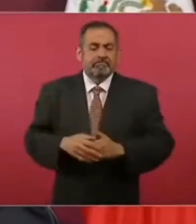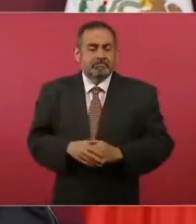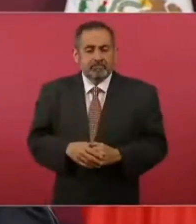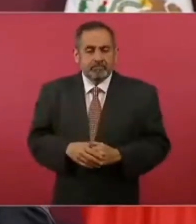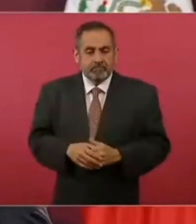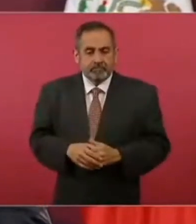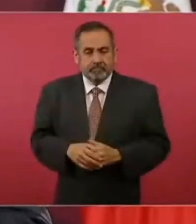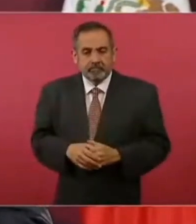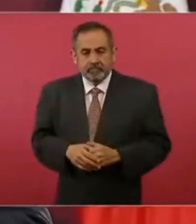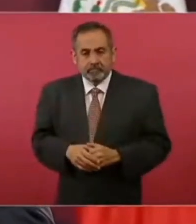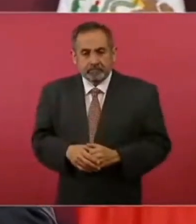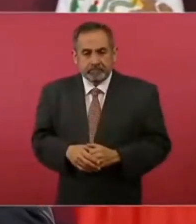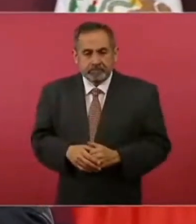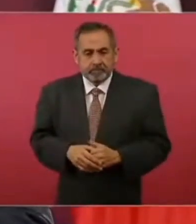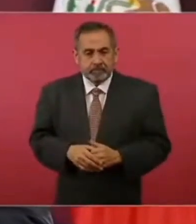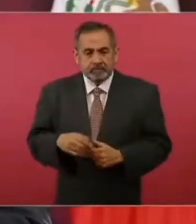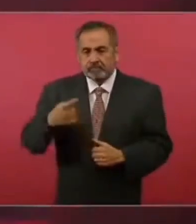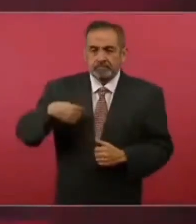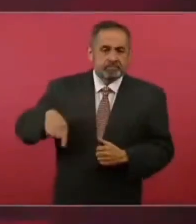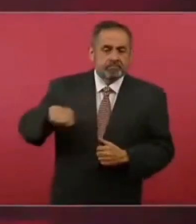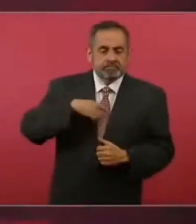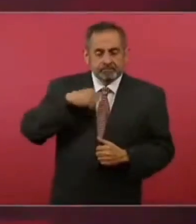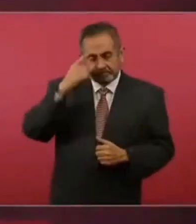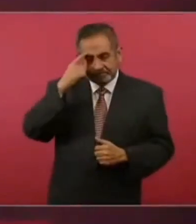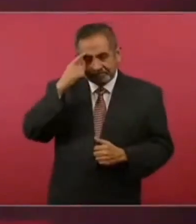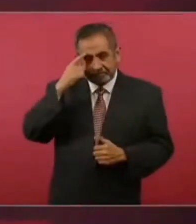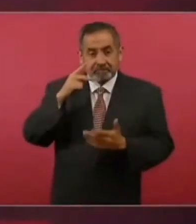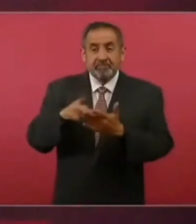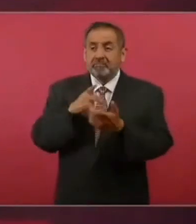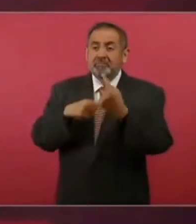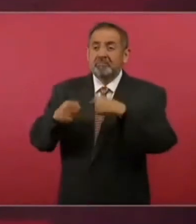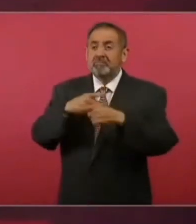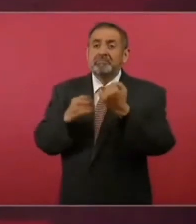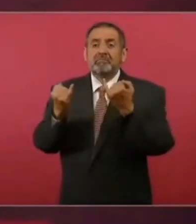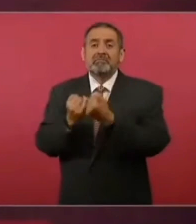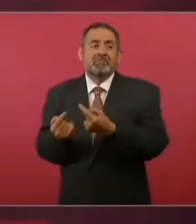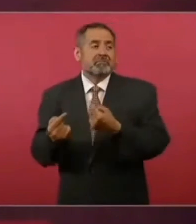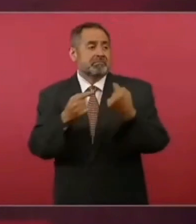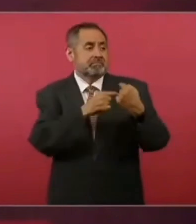y no permitir retrocesos.